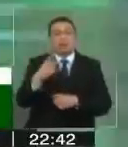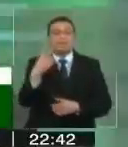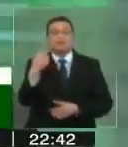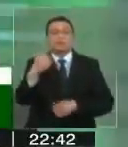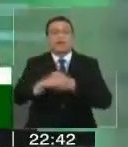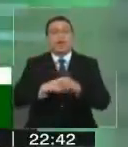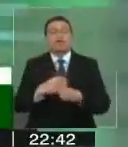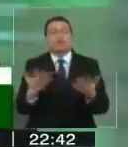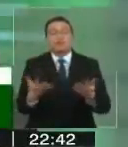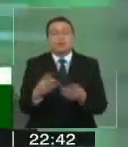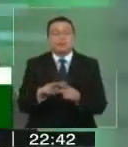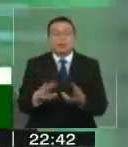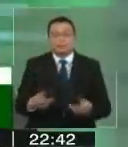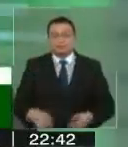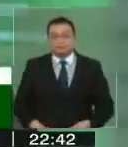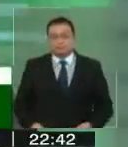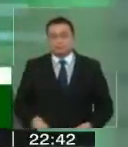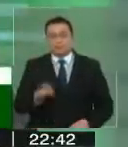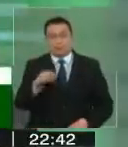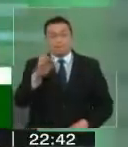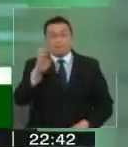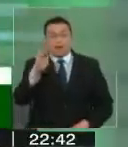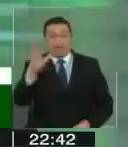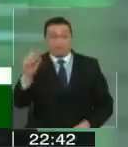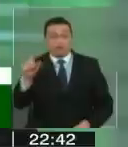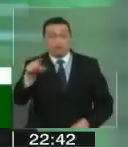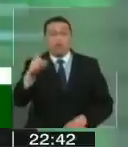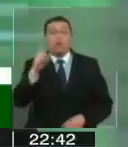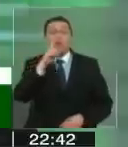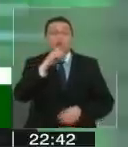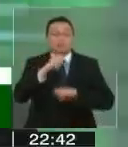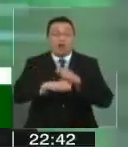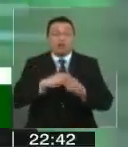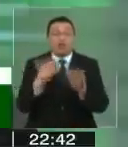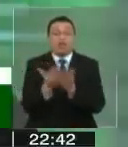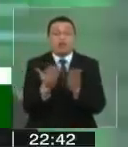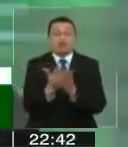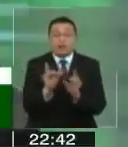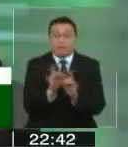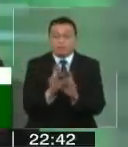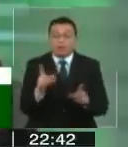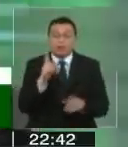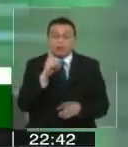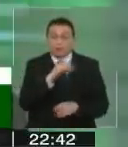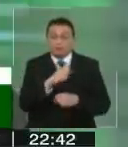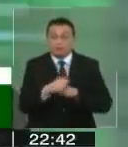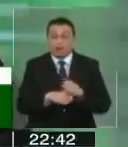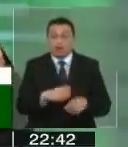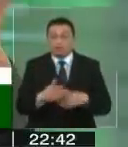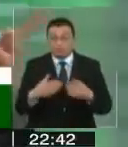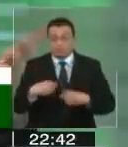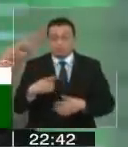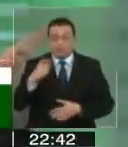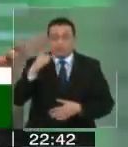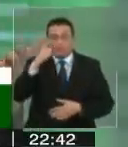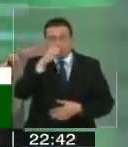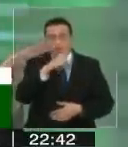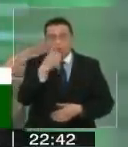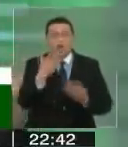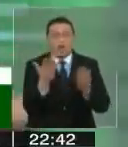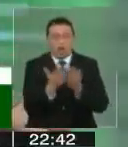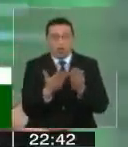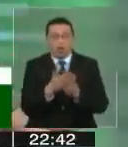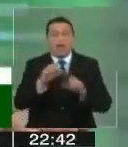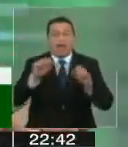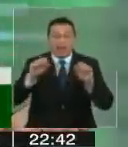qué está? Bueno, Pablo, su último año de educación especial, después de haber, como decía la terapeuta, me costado mucho encontrar un colegio que